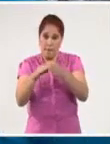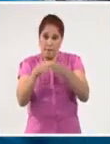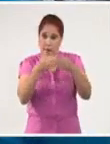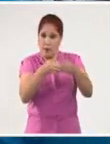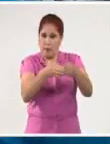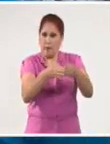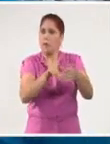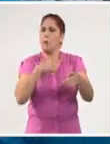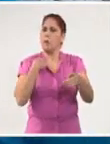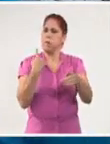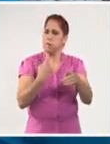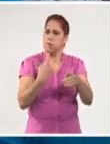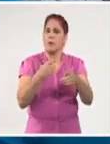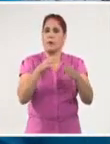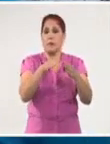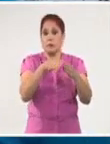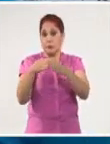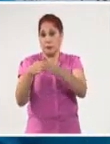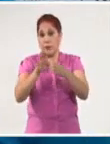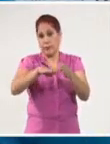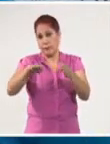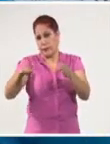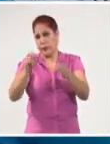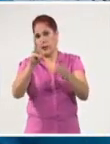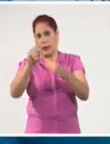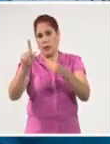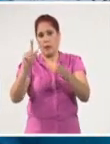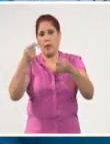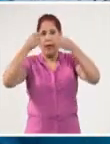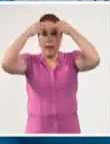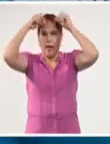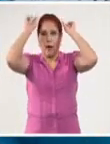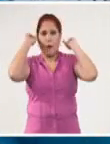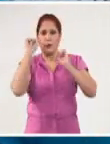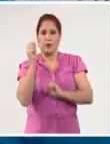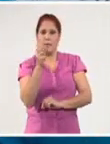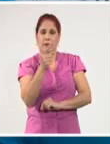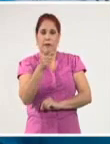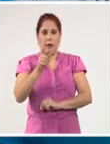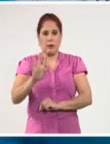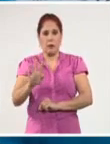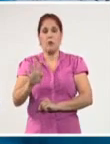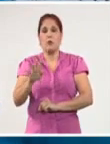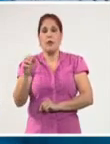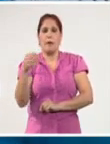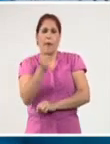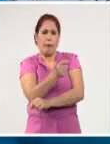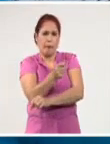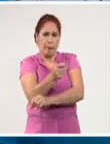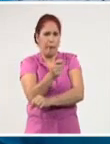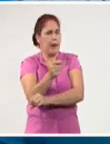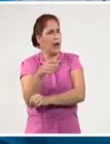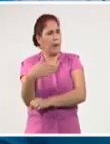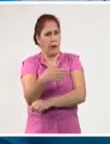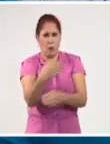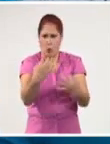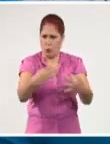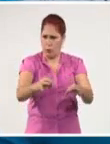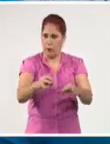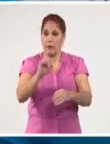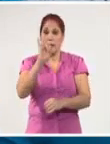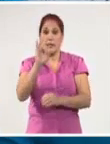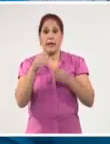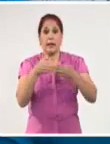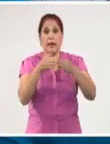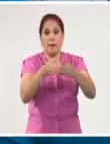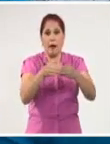Nosotros contamos con una flota de 31 barcos de langosta, 14 barcos de escama que se dedican a la pesca de lo que es pescado, 7 barcos